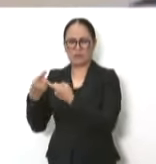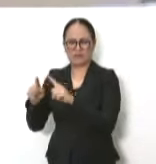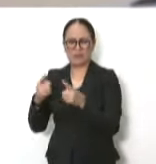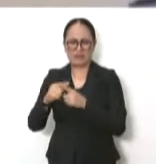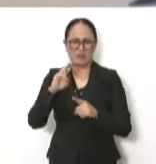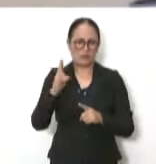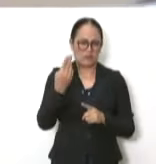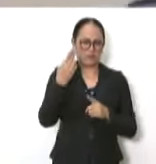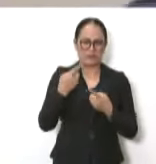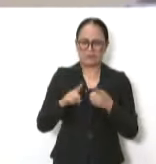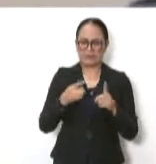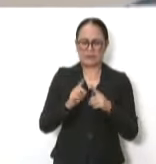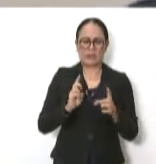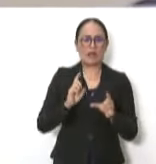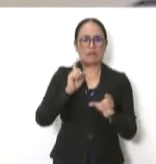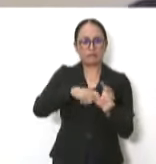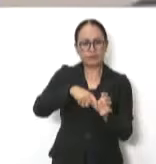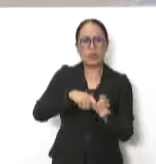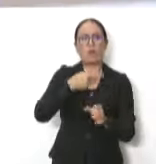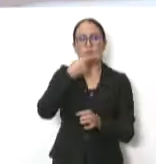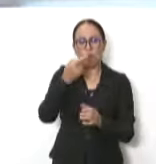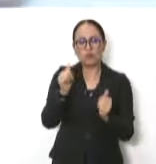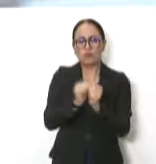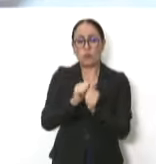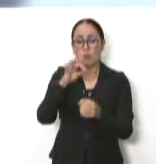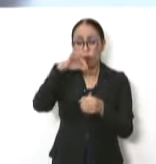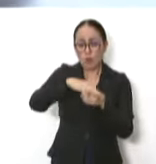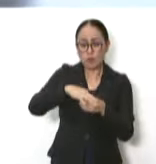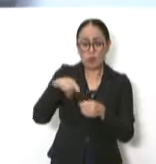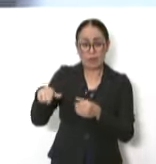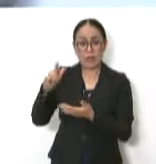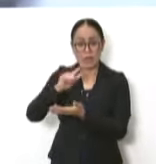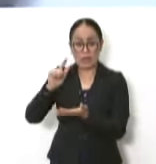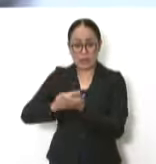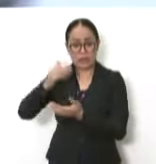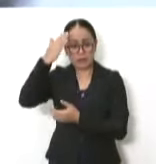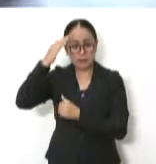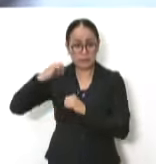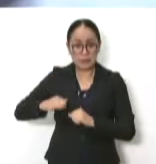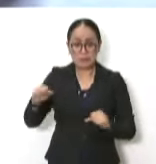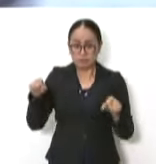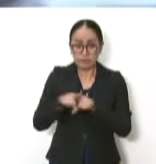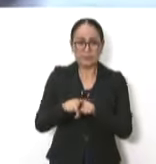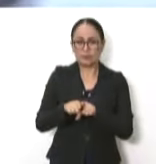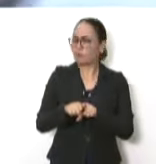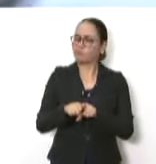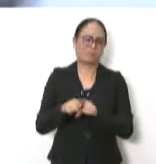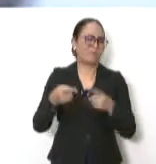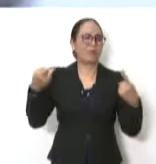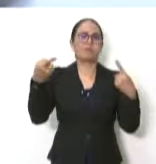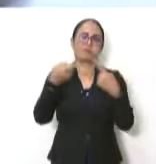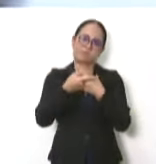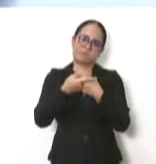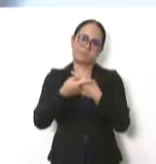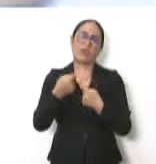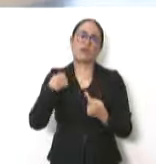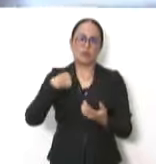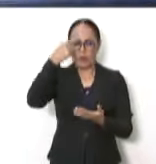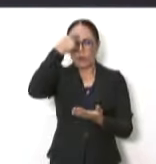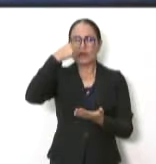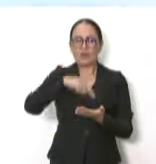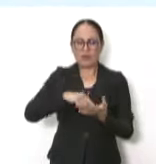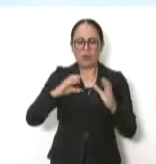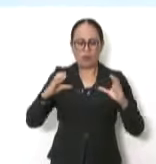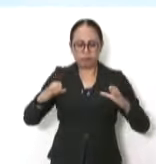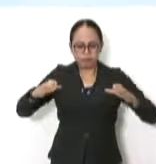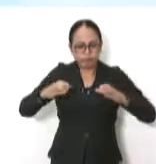sentido, y en la ley general no está así. Yo creo que habría posibilidades de que en los consejos estatales